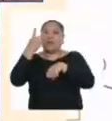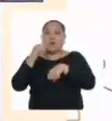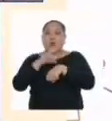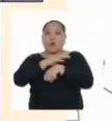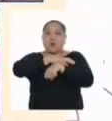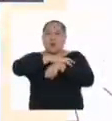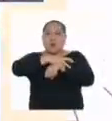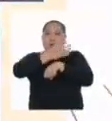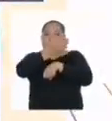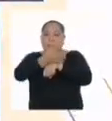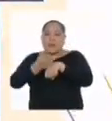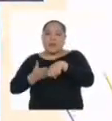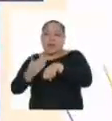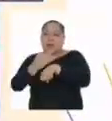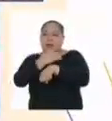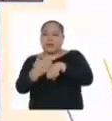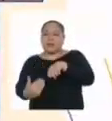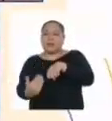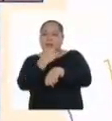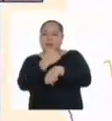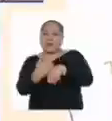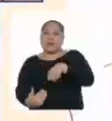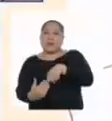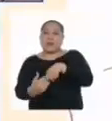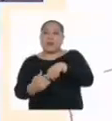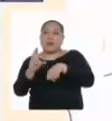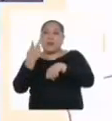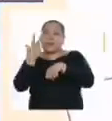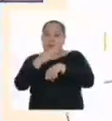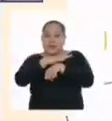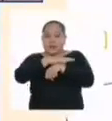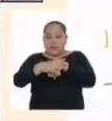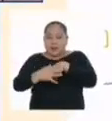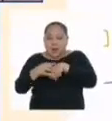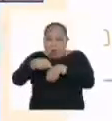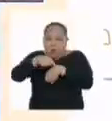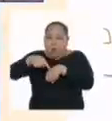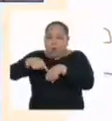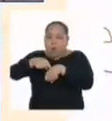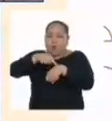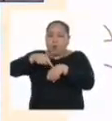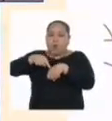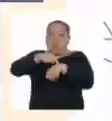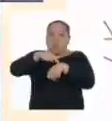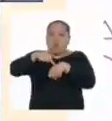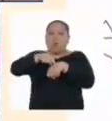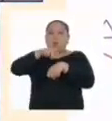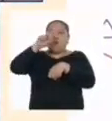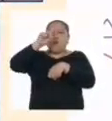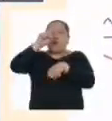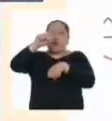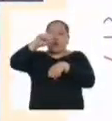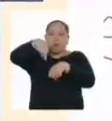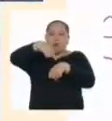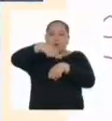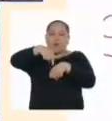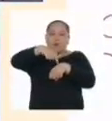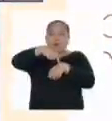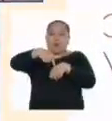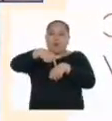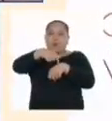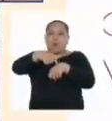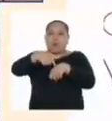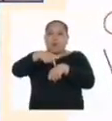cubierta solamente por la mitad y la tercera es parecida a la primera, pero con una diferencia principal. El material